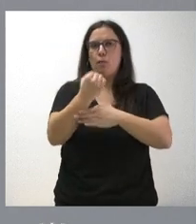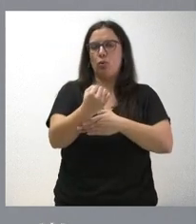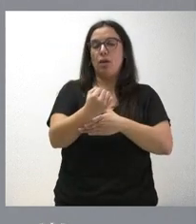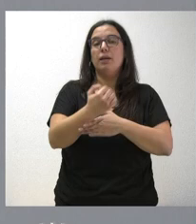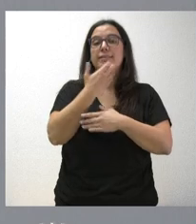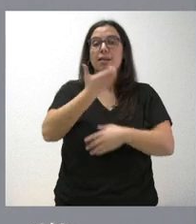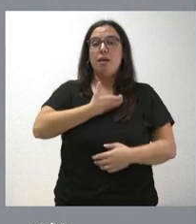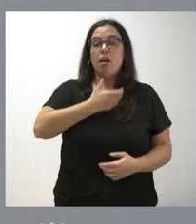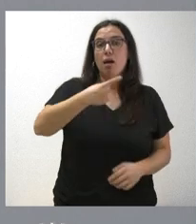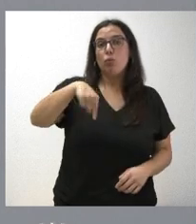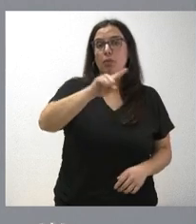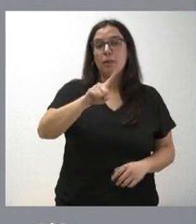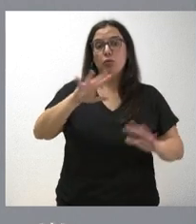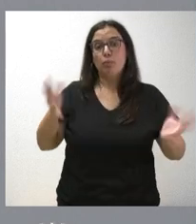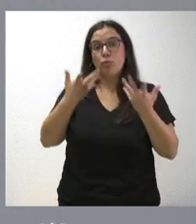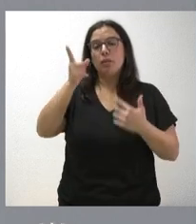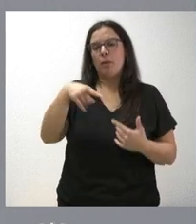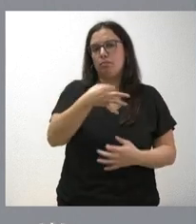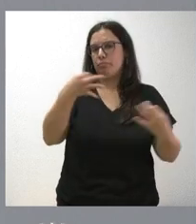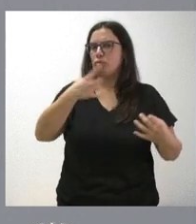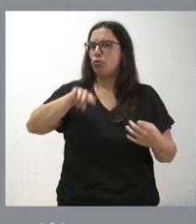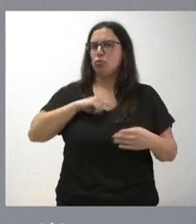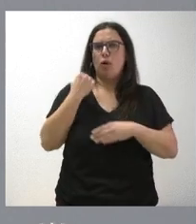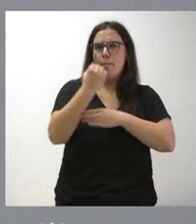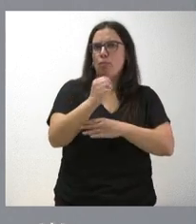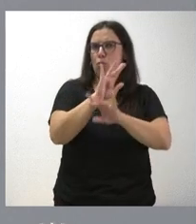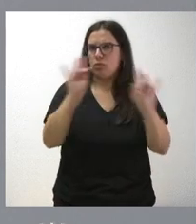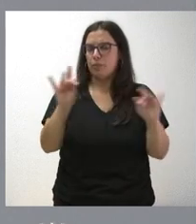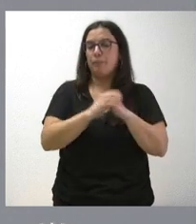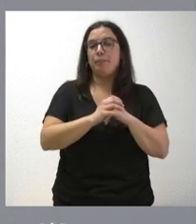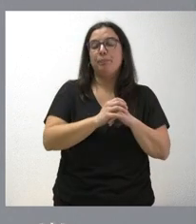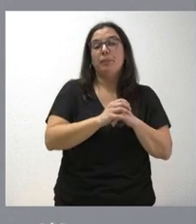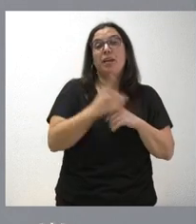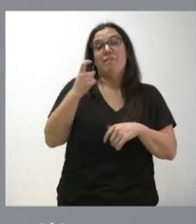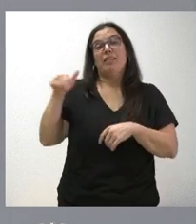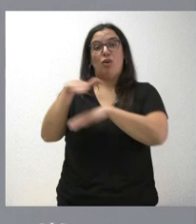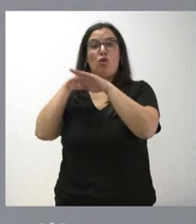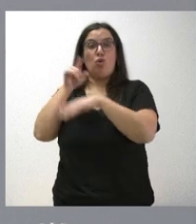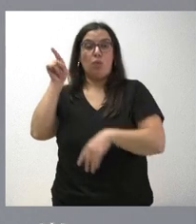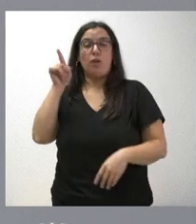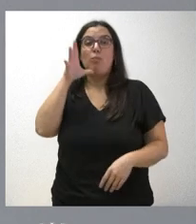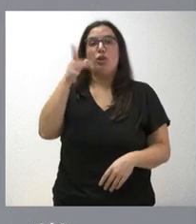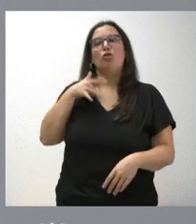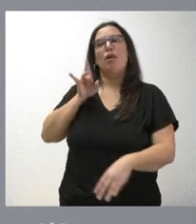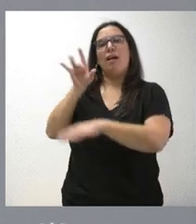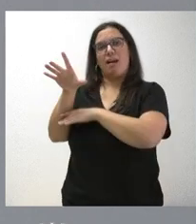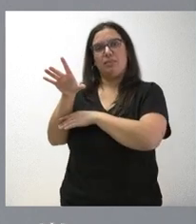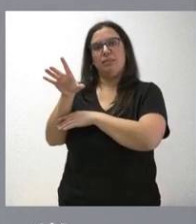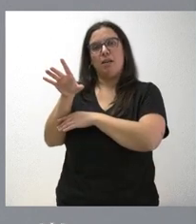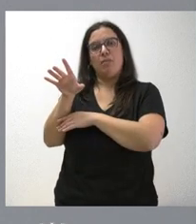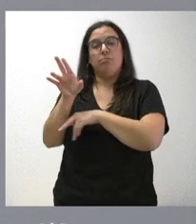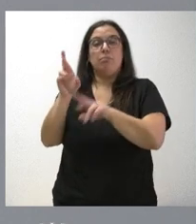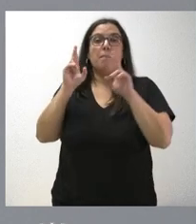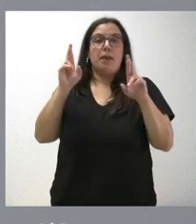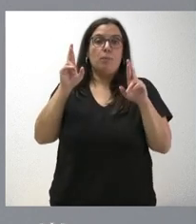ayuntamientos también los impulsan nosotros estamos claramente de su lado y la otra pata es el gobierno por eso se envía esta carta y esperamos